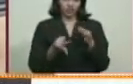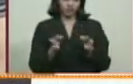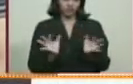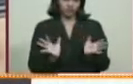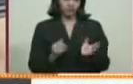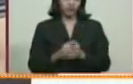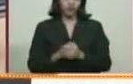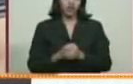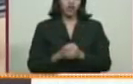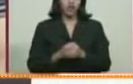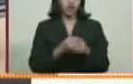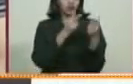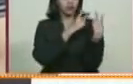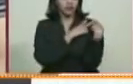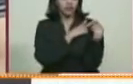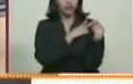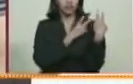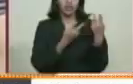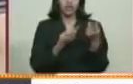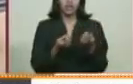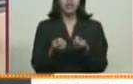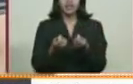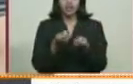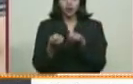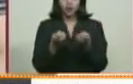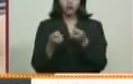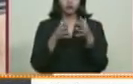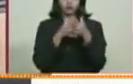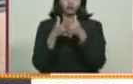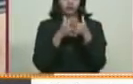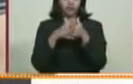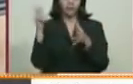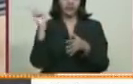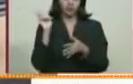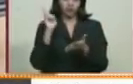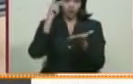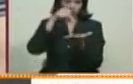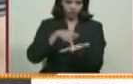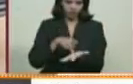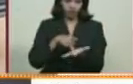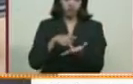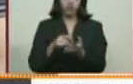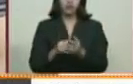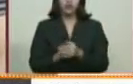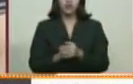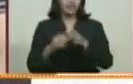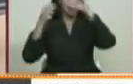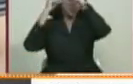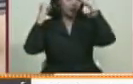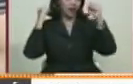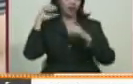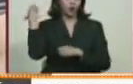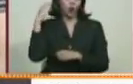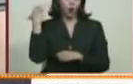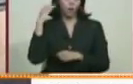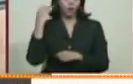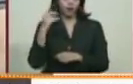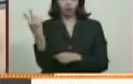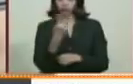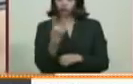encargado de negocios de los Estados Unidos de América en Venezuela y con el encargado de negocios de la Embajada de Colombia. Ambas